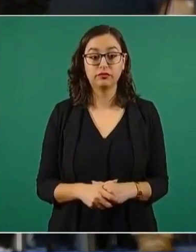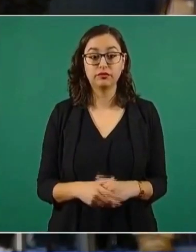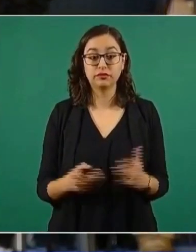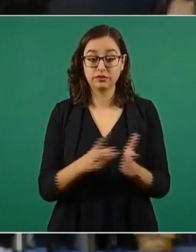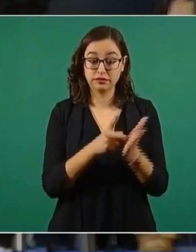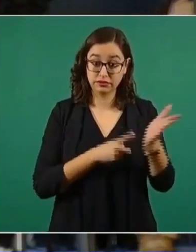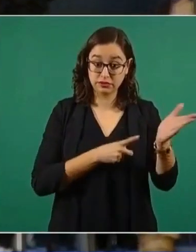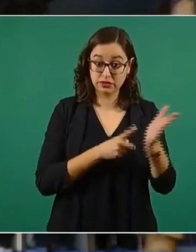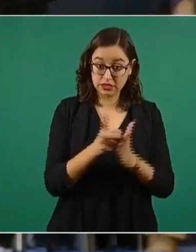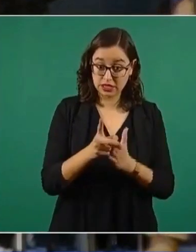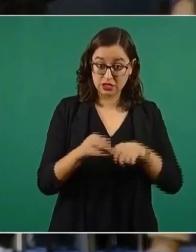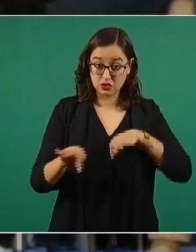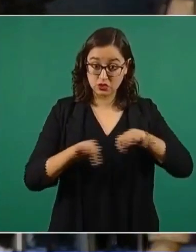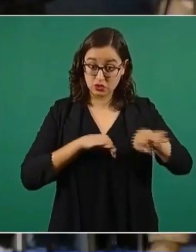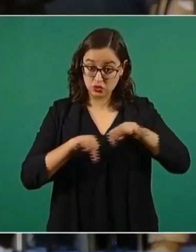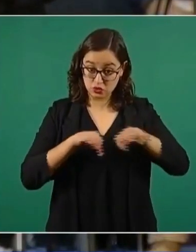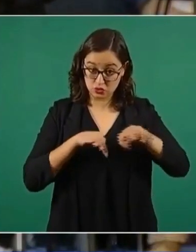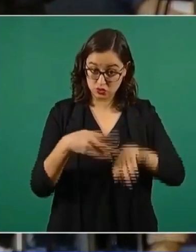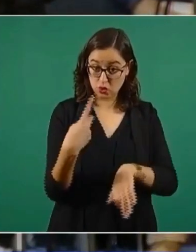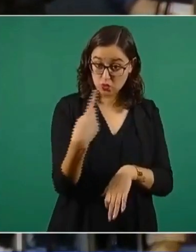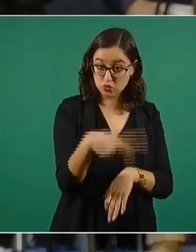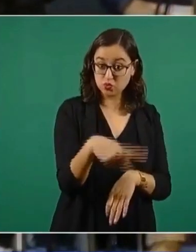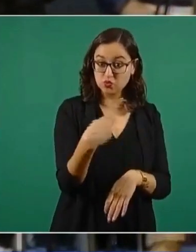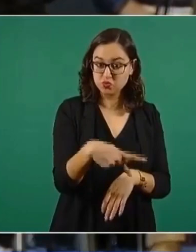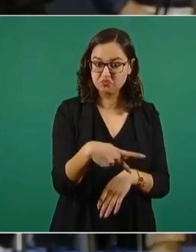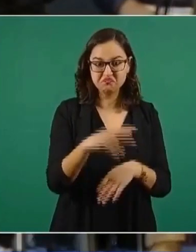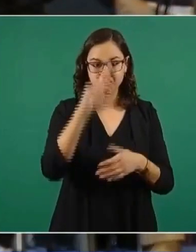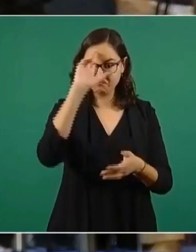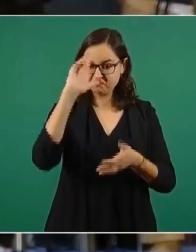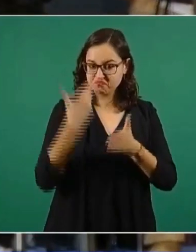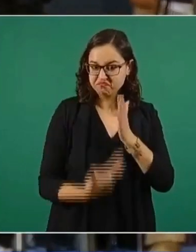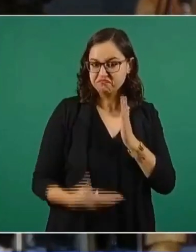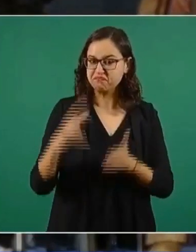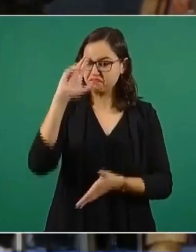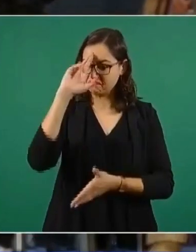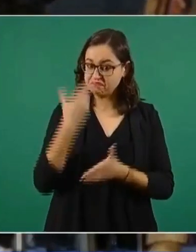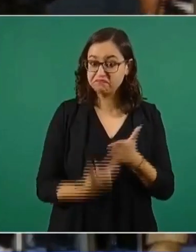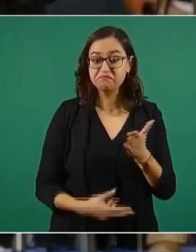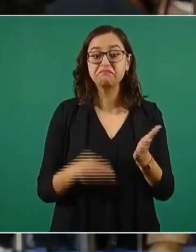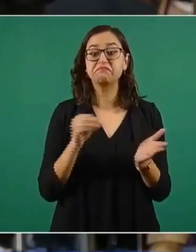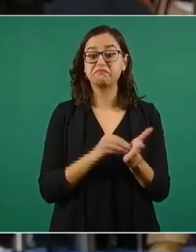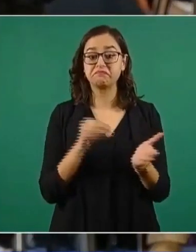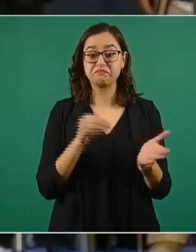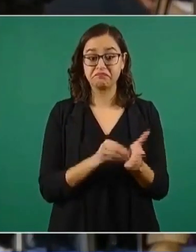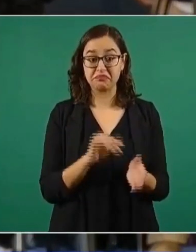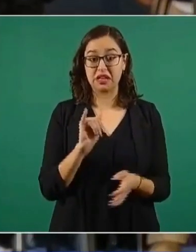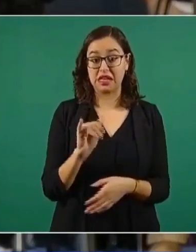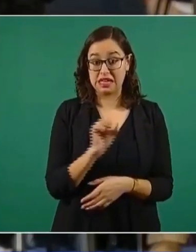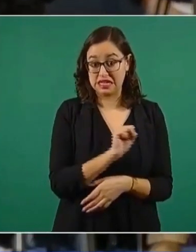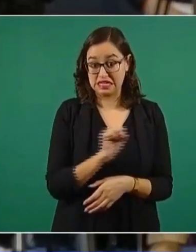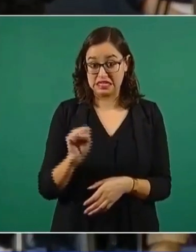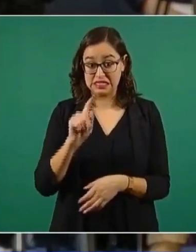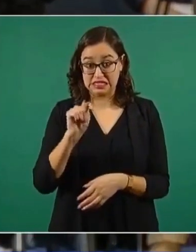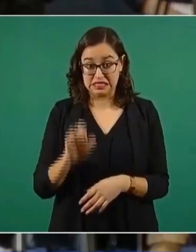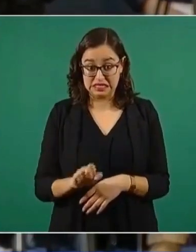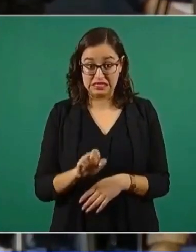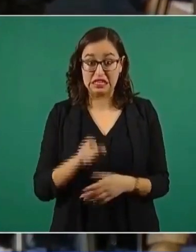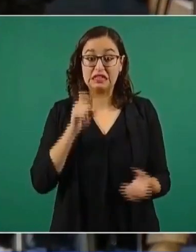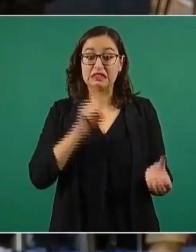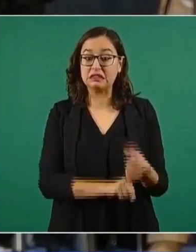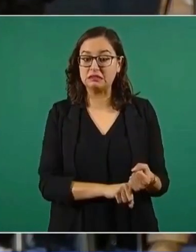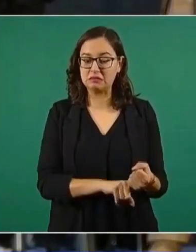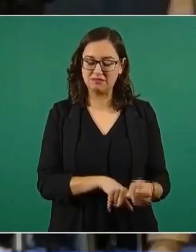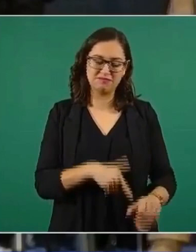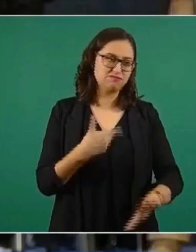derechos laborales de estos y que desde dentro del ISSSTE se generan los golpeteos mediáticos que usted también